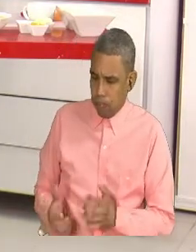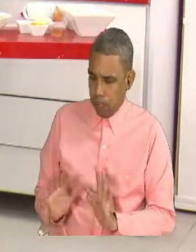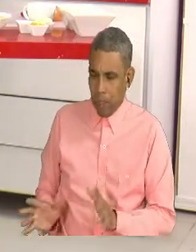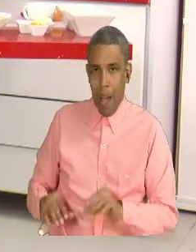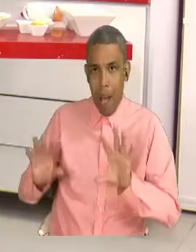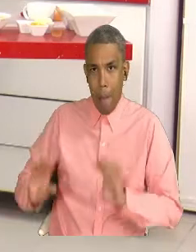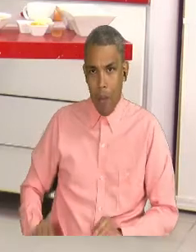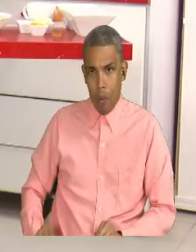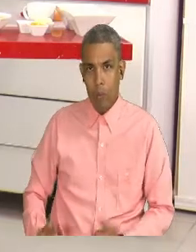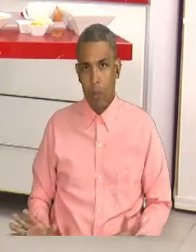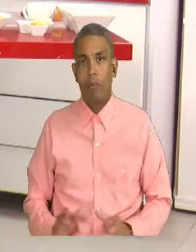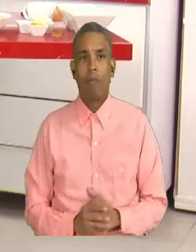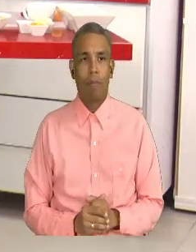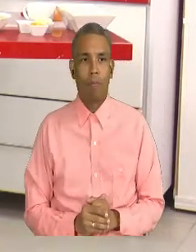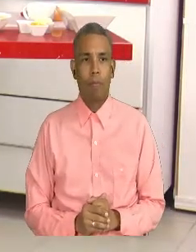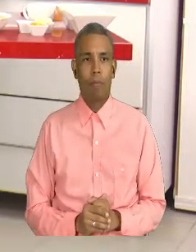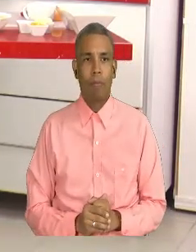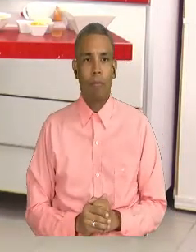de una vez se lleva